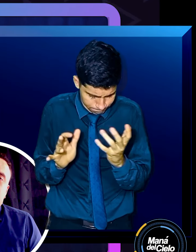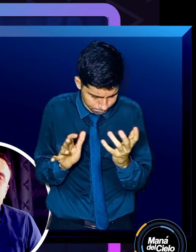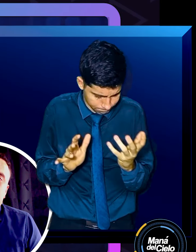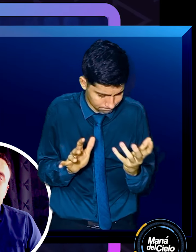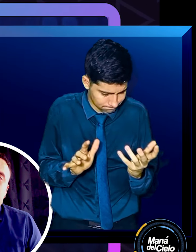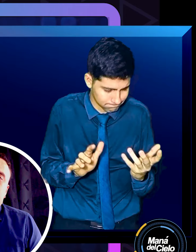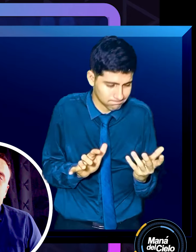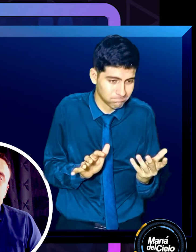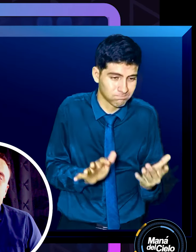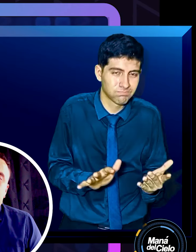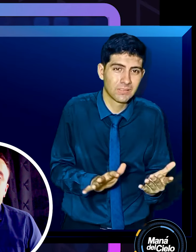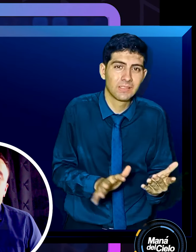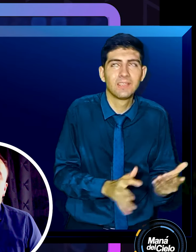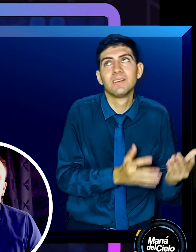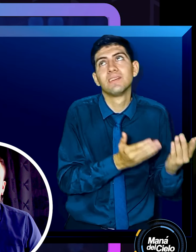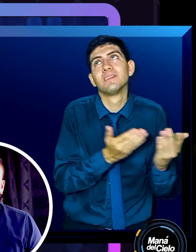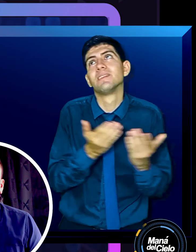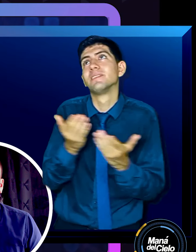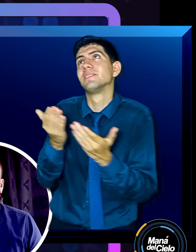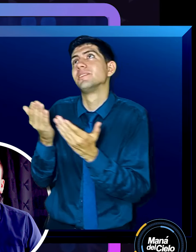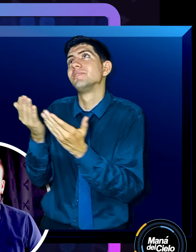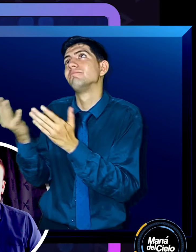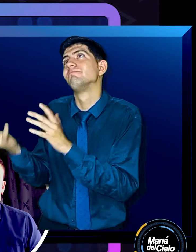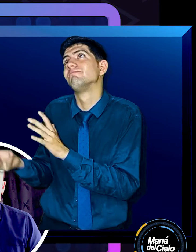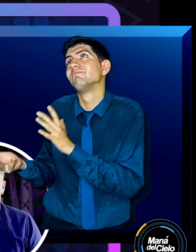morimos, para Él